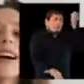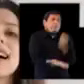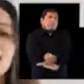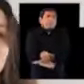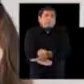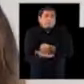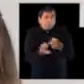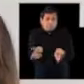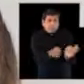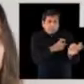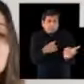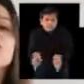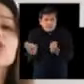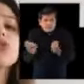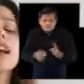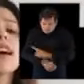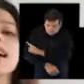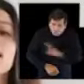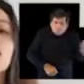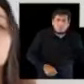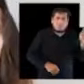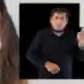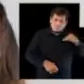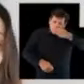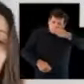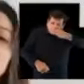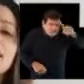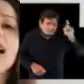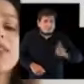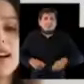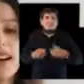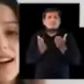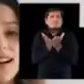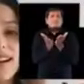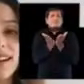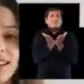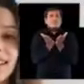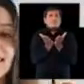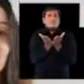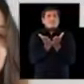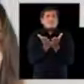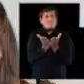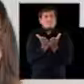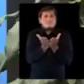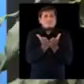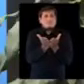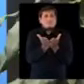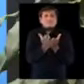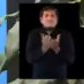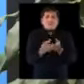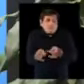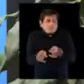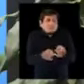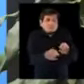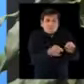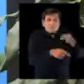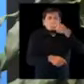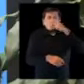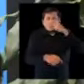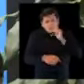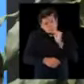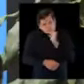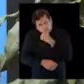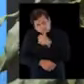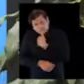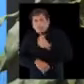terminar Niños a estudiar Nunca a trabajar Cuántos niños